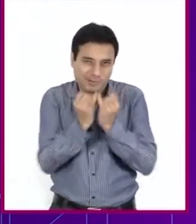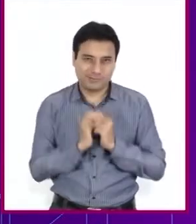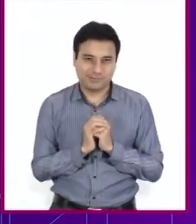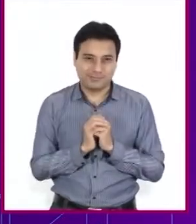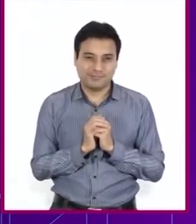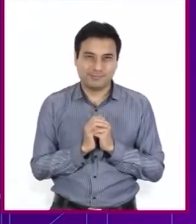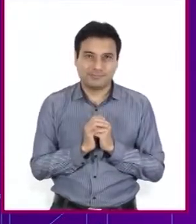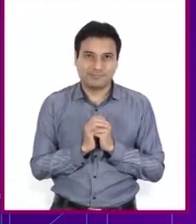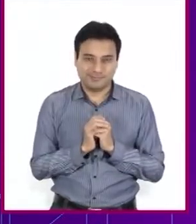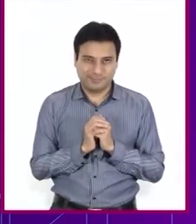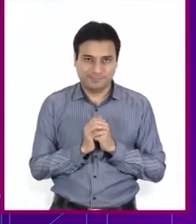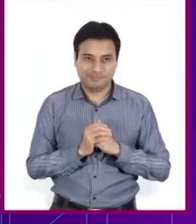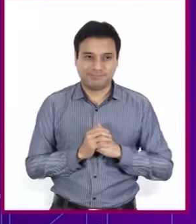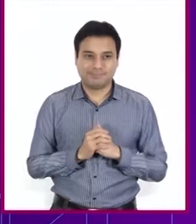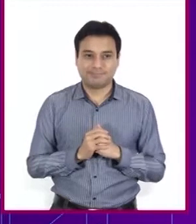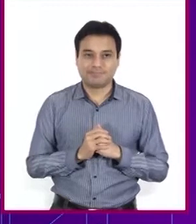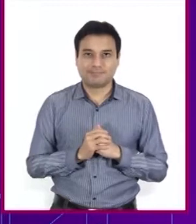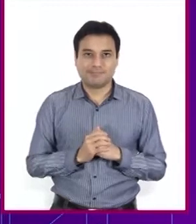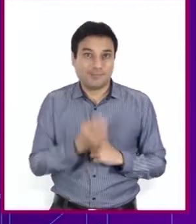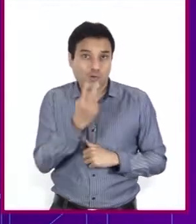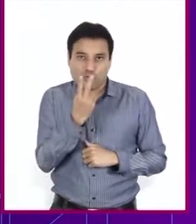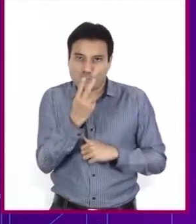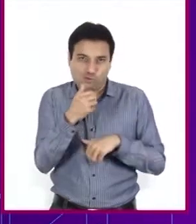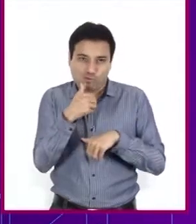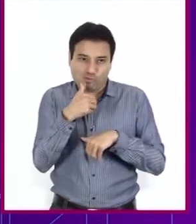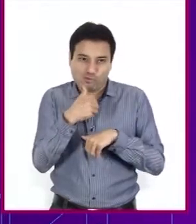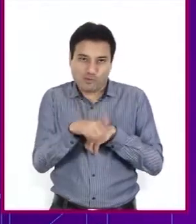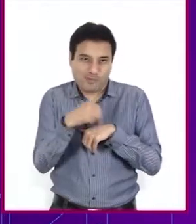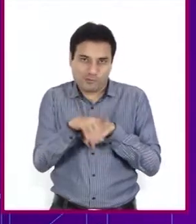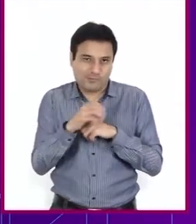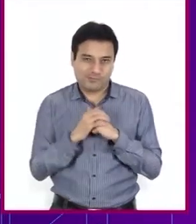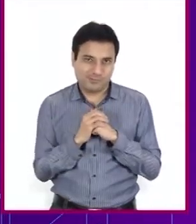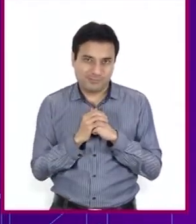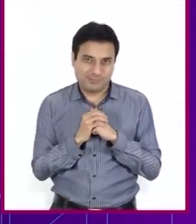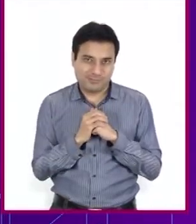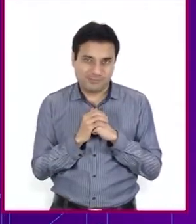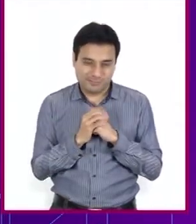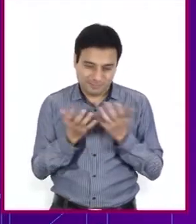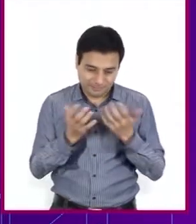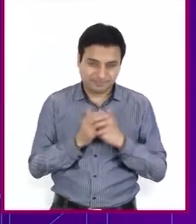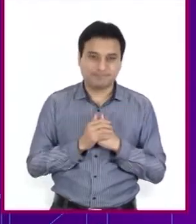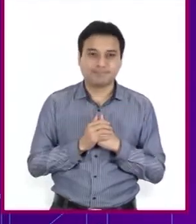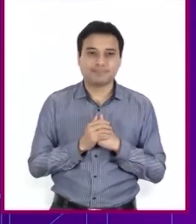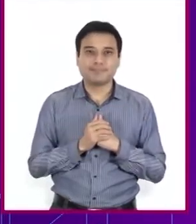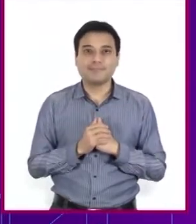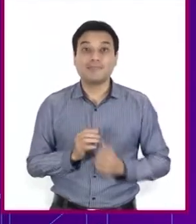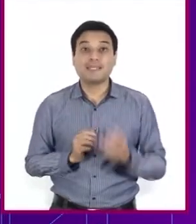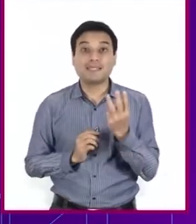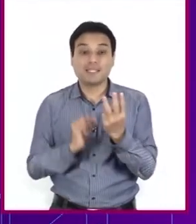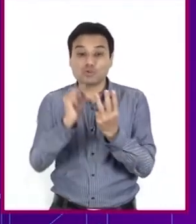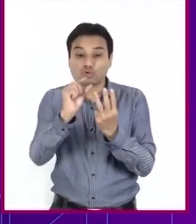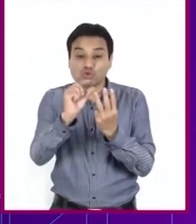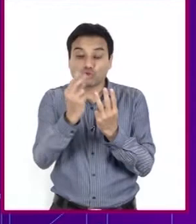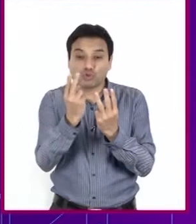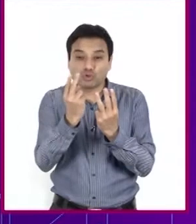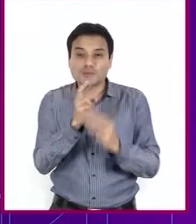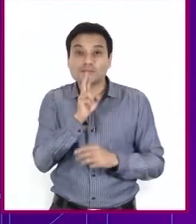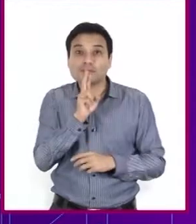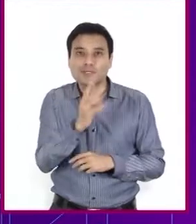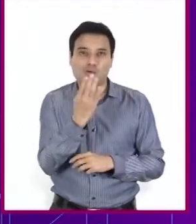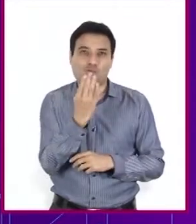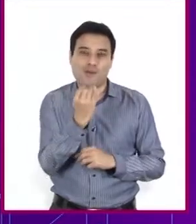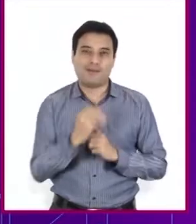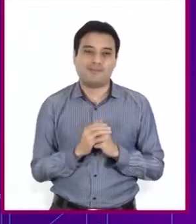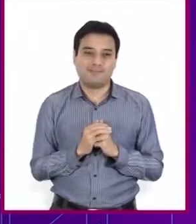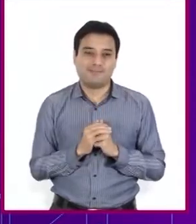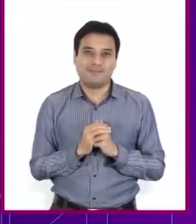Dos números triangulares consecutivos, 3 al cuadrado es igual a 9, que es igual